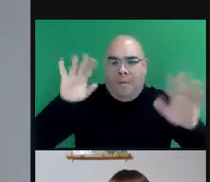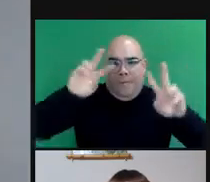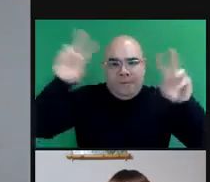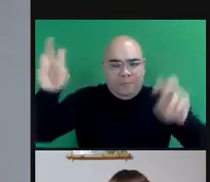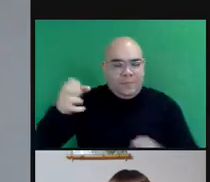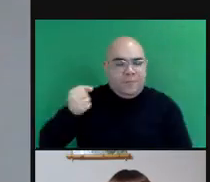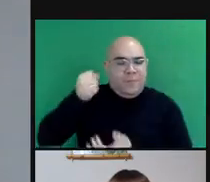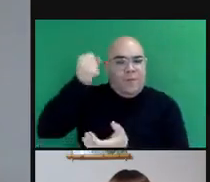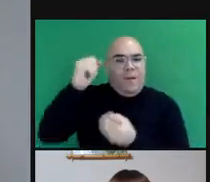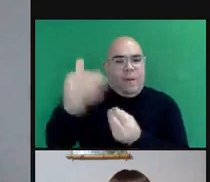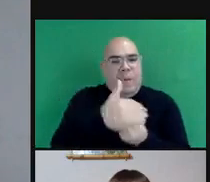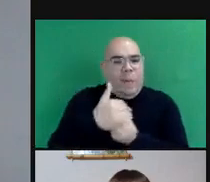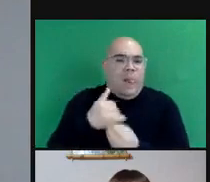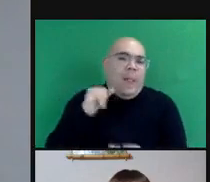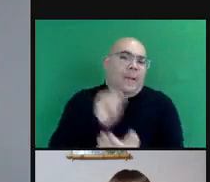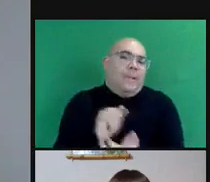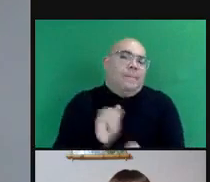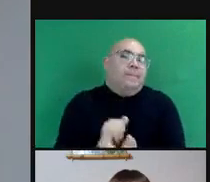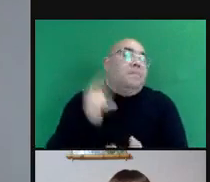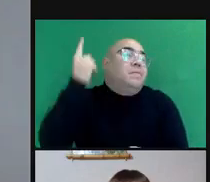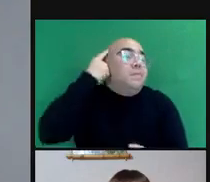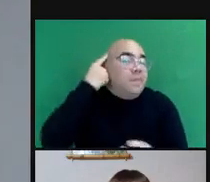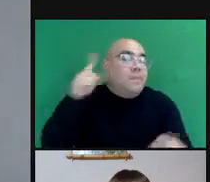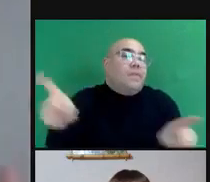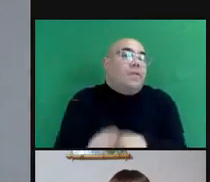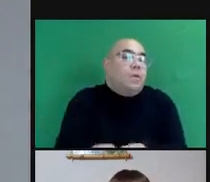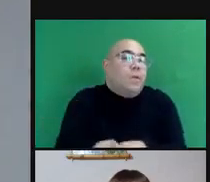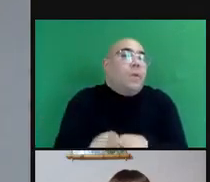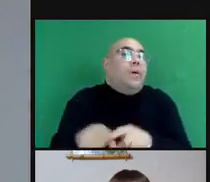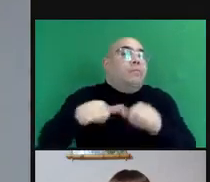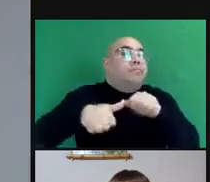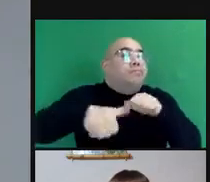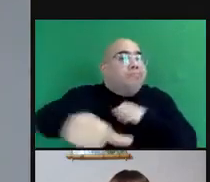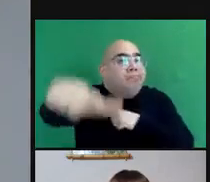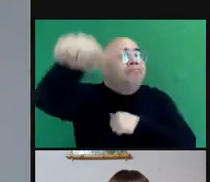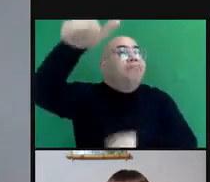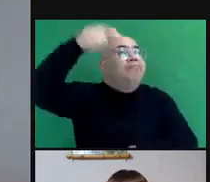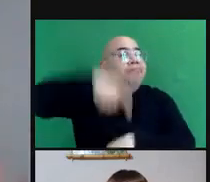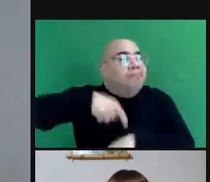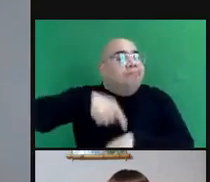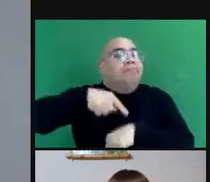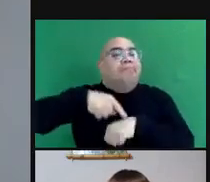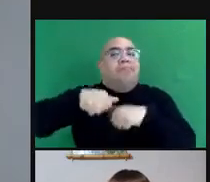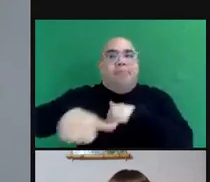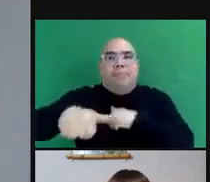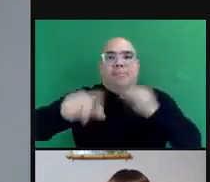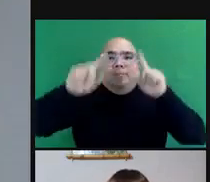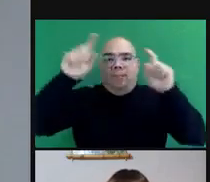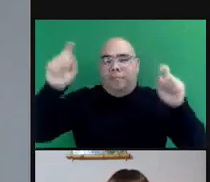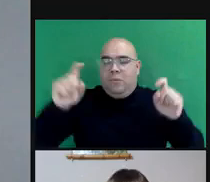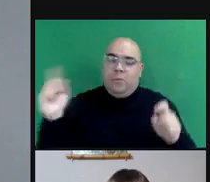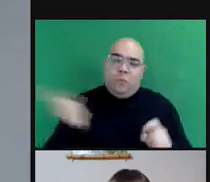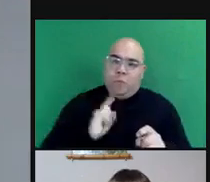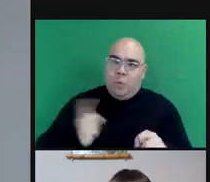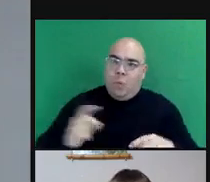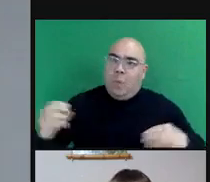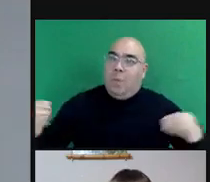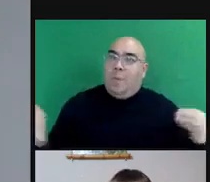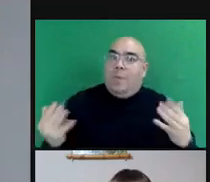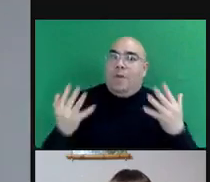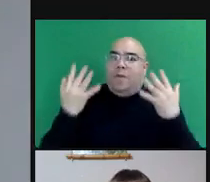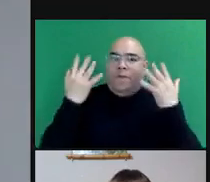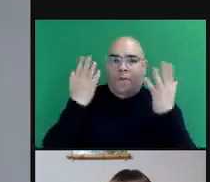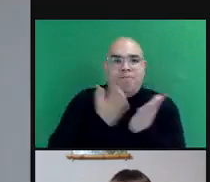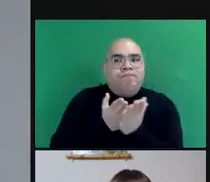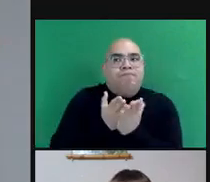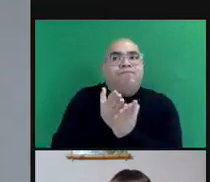que lo patrimonial es esa instancia perenne, muerta, quieta de esos materiales y viva. Esa edificación. Tiene que estar vivo, esa